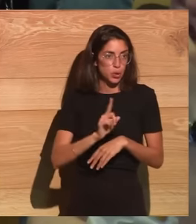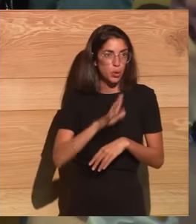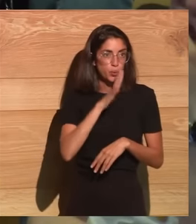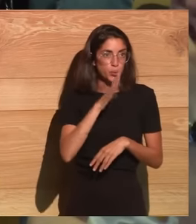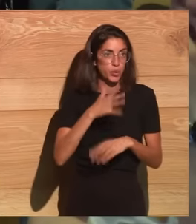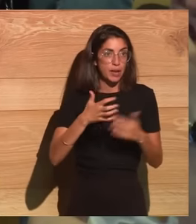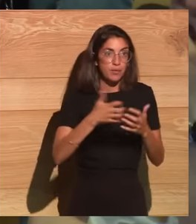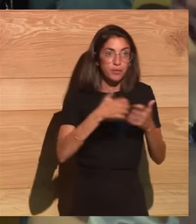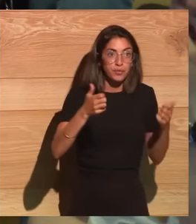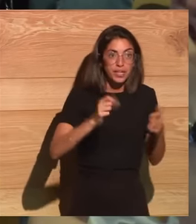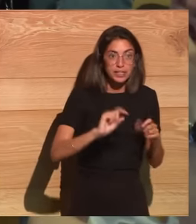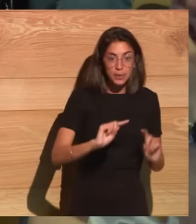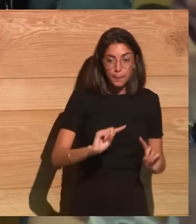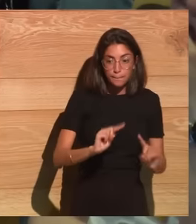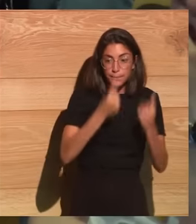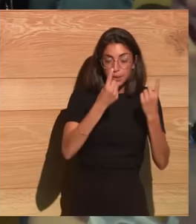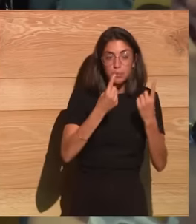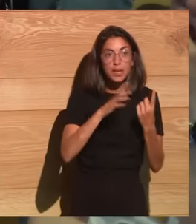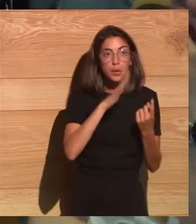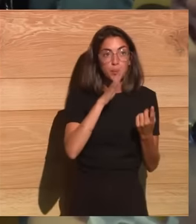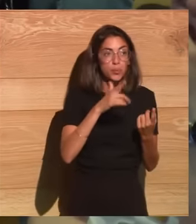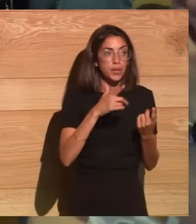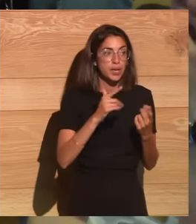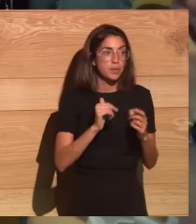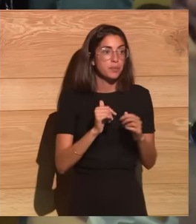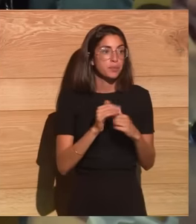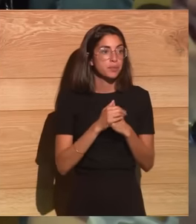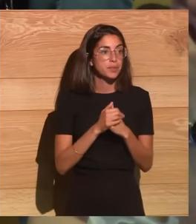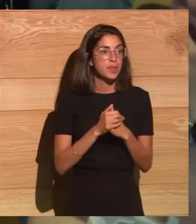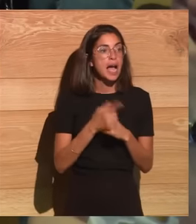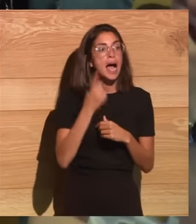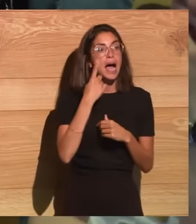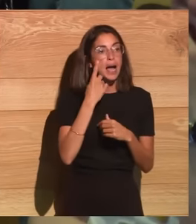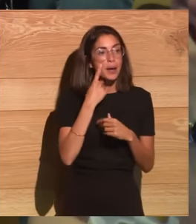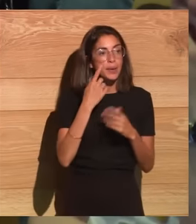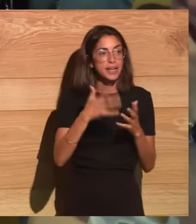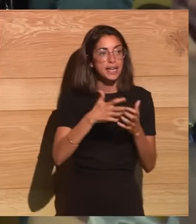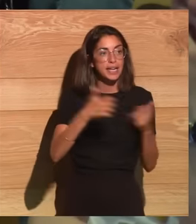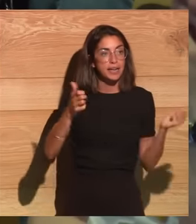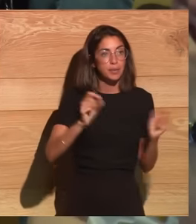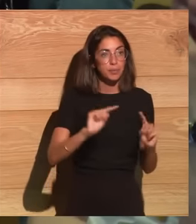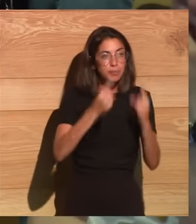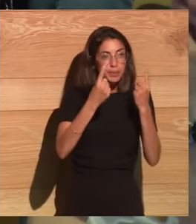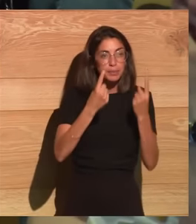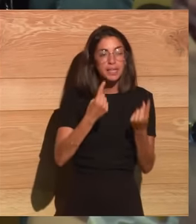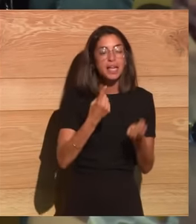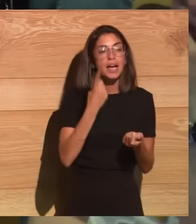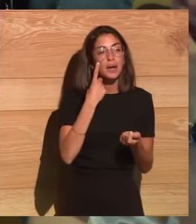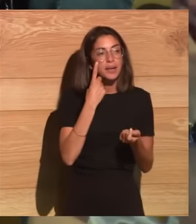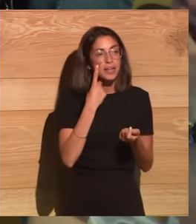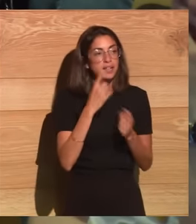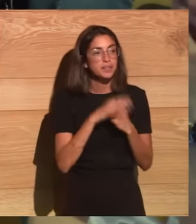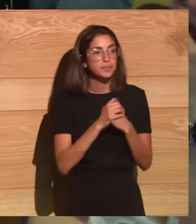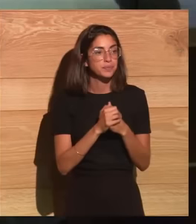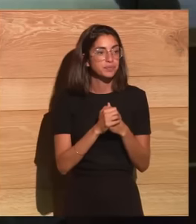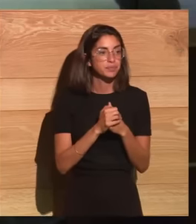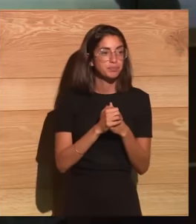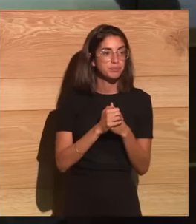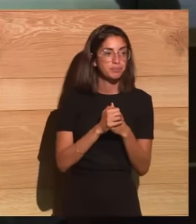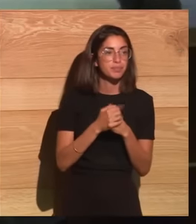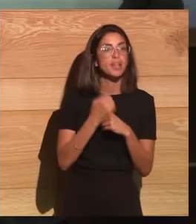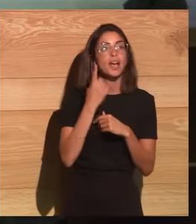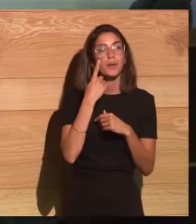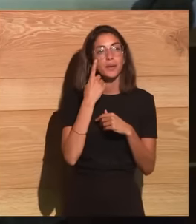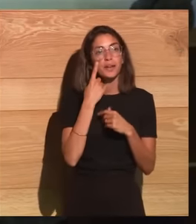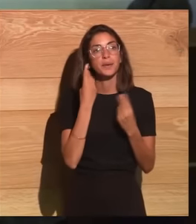que luego además en mitad del libro la apostillas, que es importante cómo empiezas un libro. ¿Cómo es la primera frase? Voy a leerla. Es cáncer, en un lugar de la Mancha. Vamos a